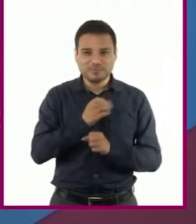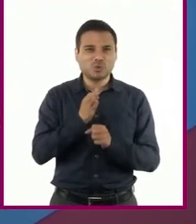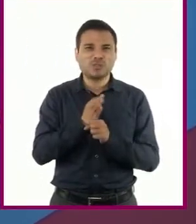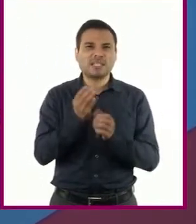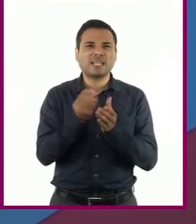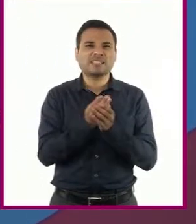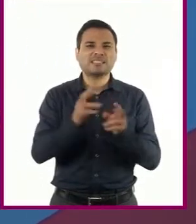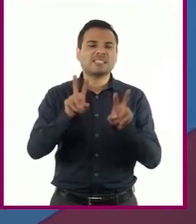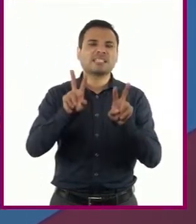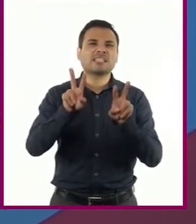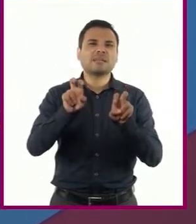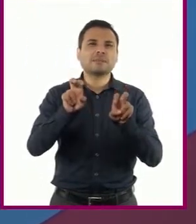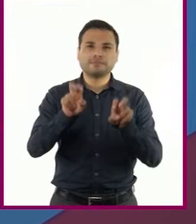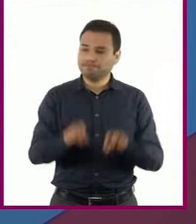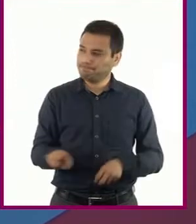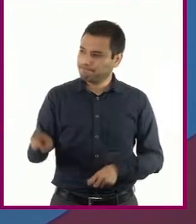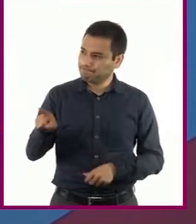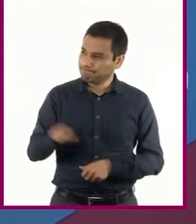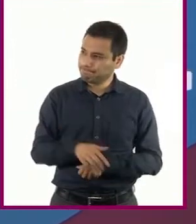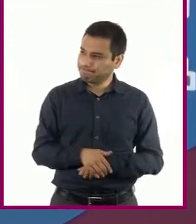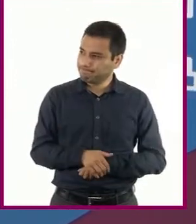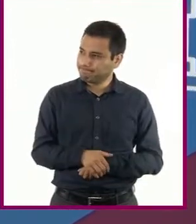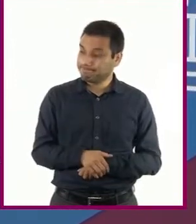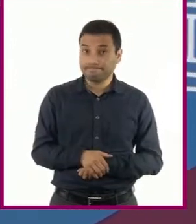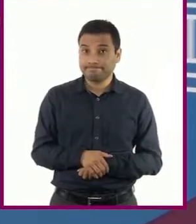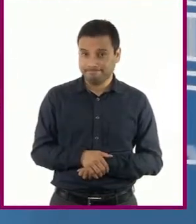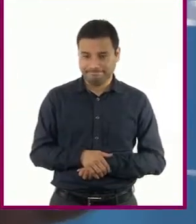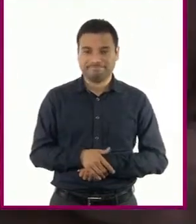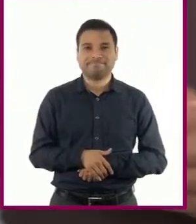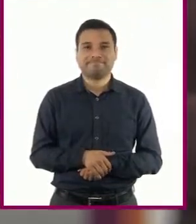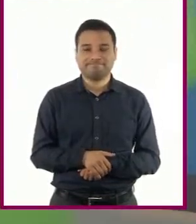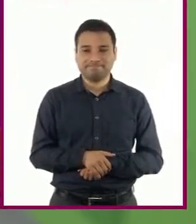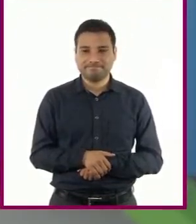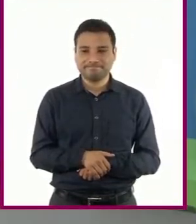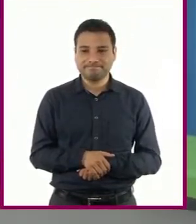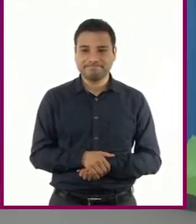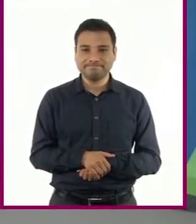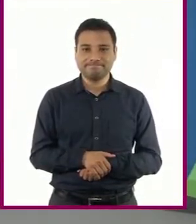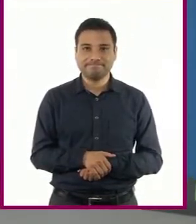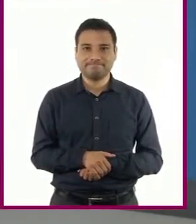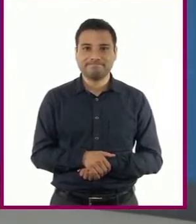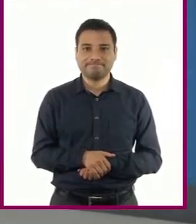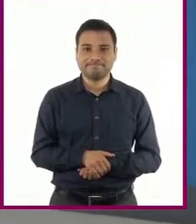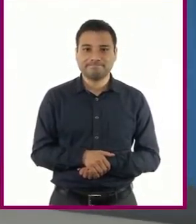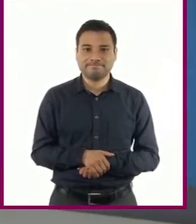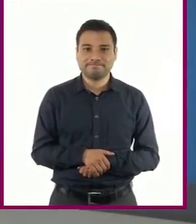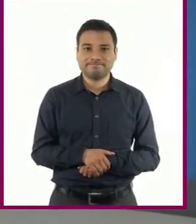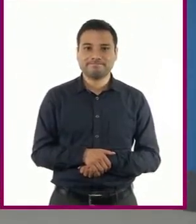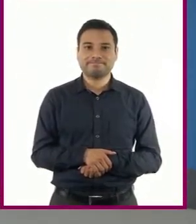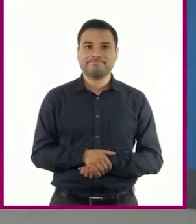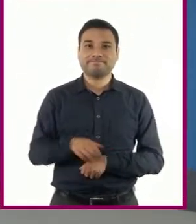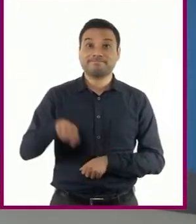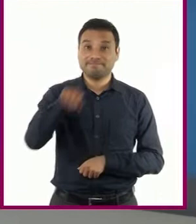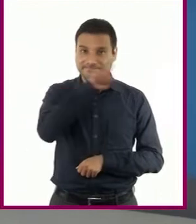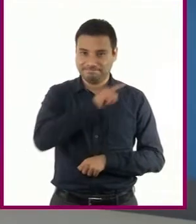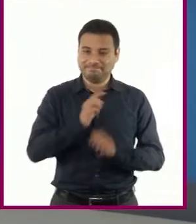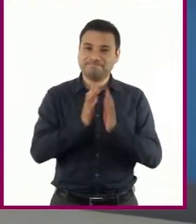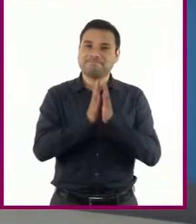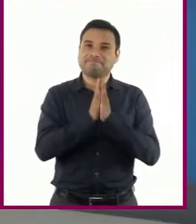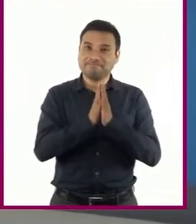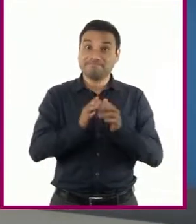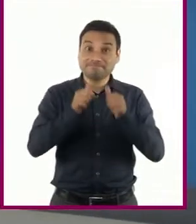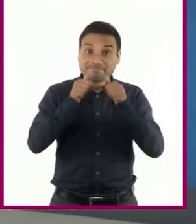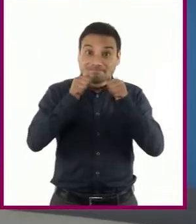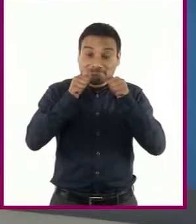título Democracia, Organización Social y Política. Les invito a que nos acompañen desde sus hogares y